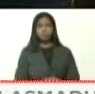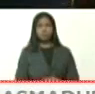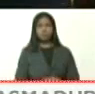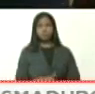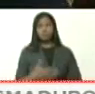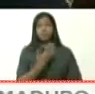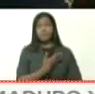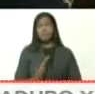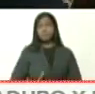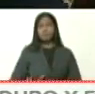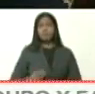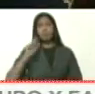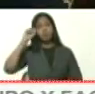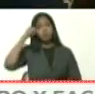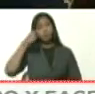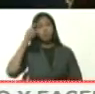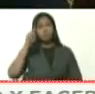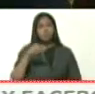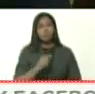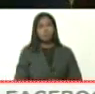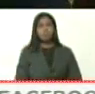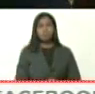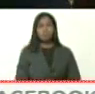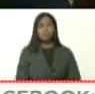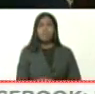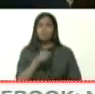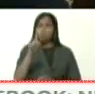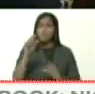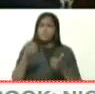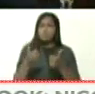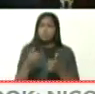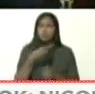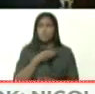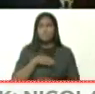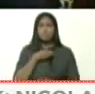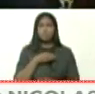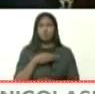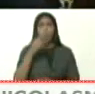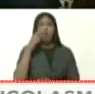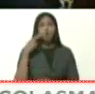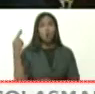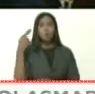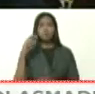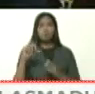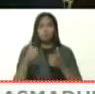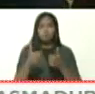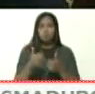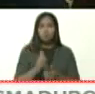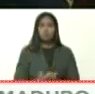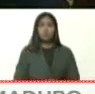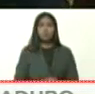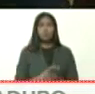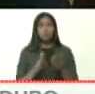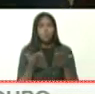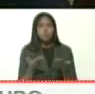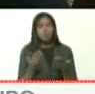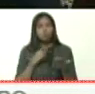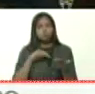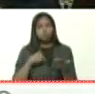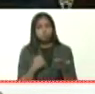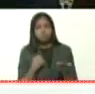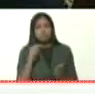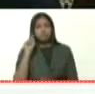presidente, recordamos que aquello comenzó con la misión Robinson, precisamente, cuando ante